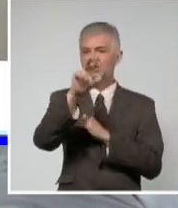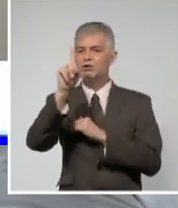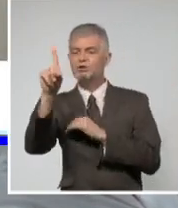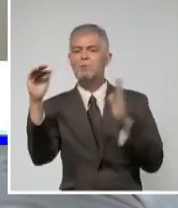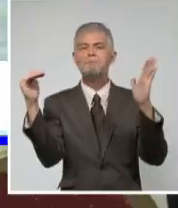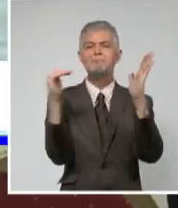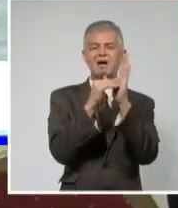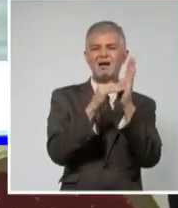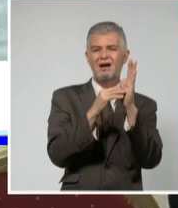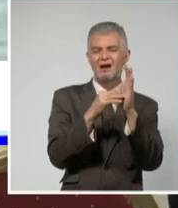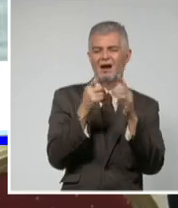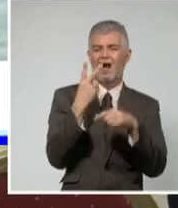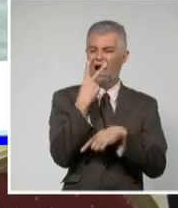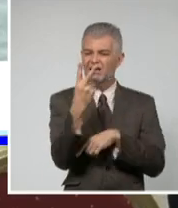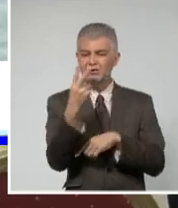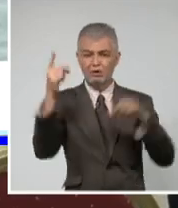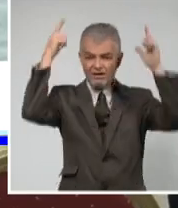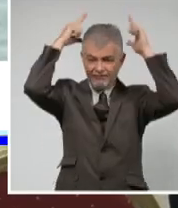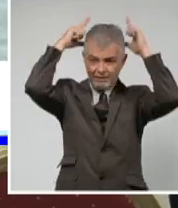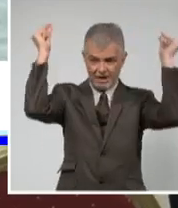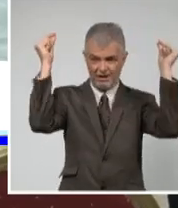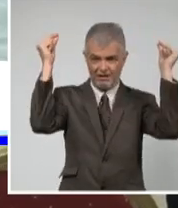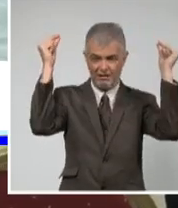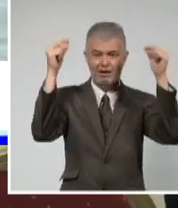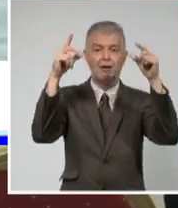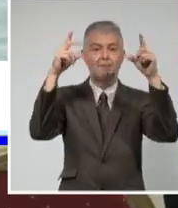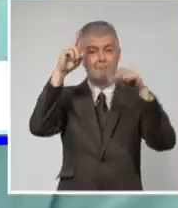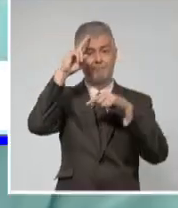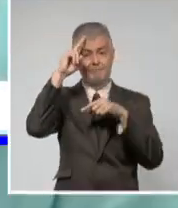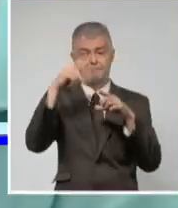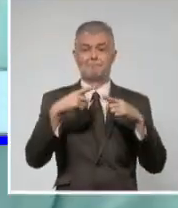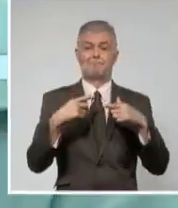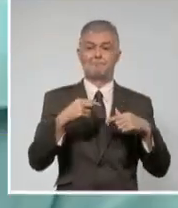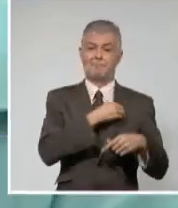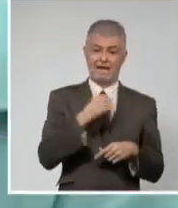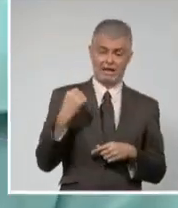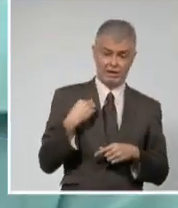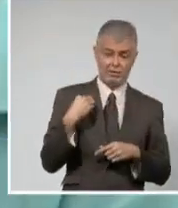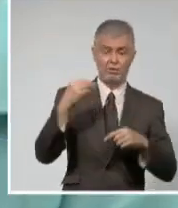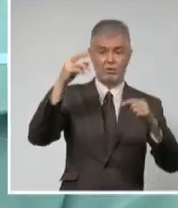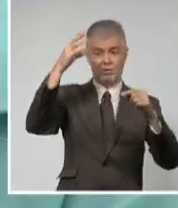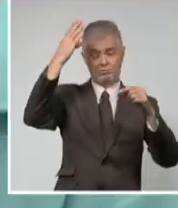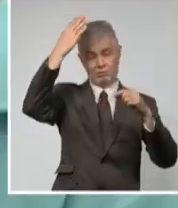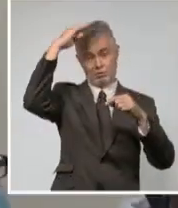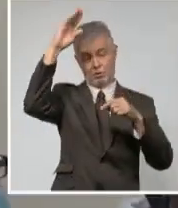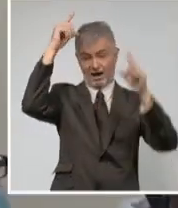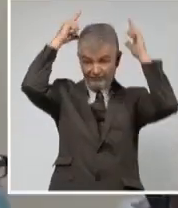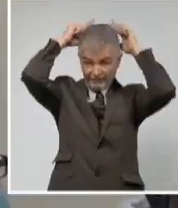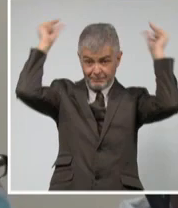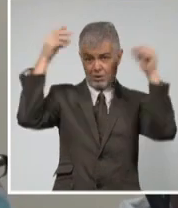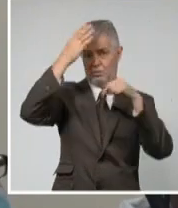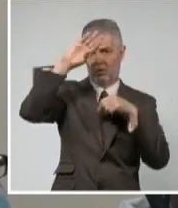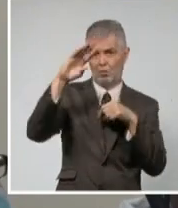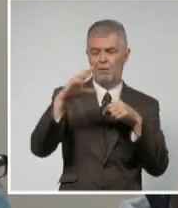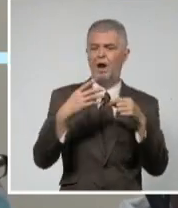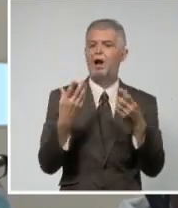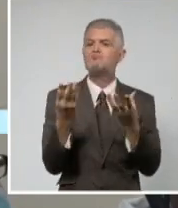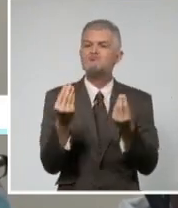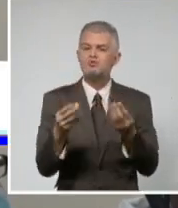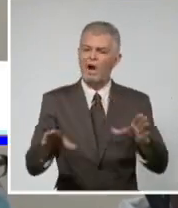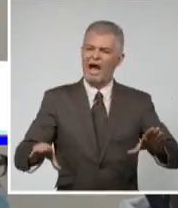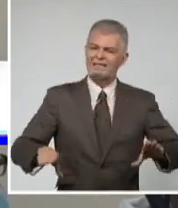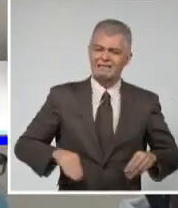acciones de enfermería. Médicos cubanos, enfermeros cubanos tuvieron una gran aceptación, y así lo manifestaban